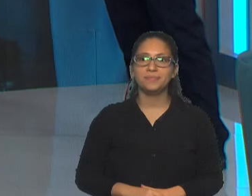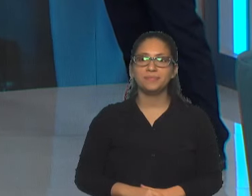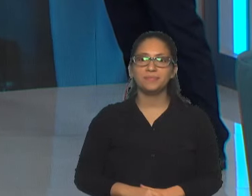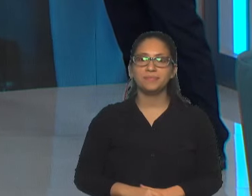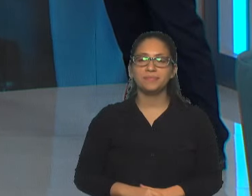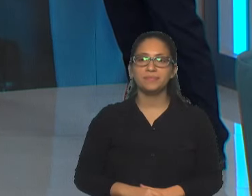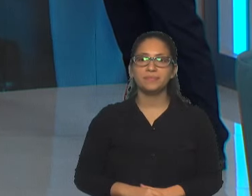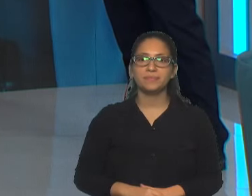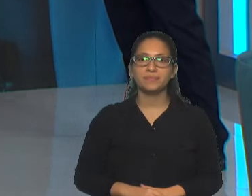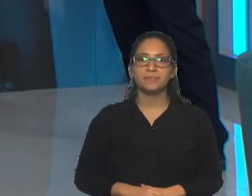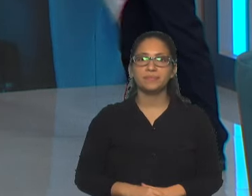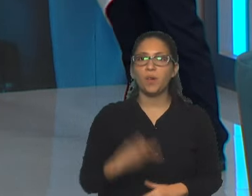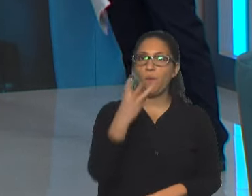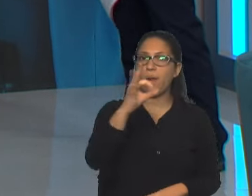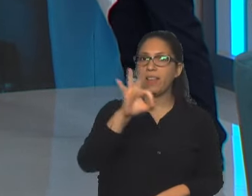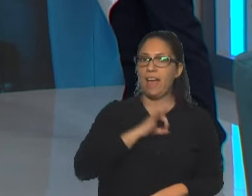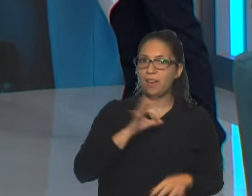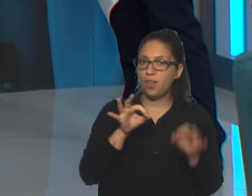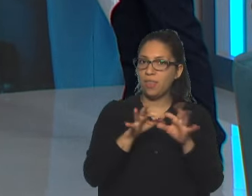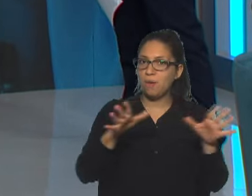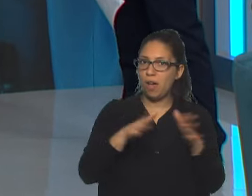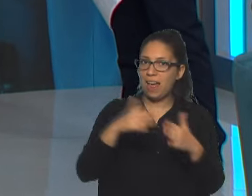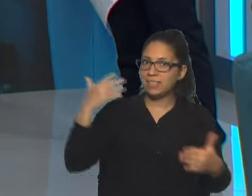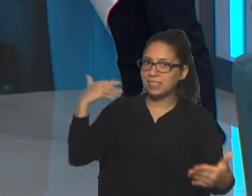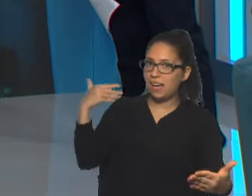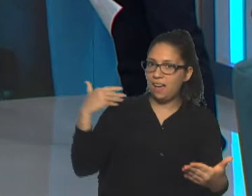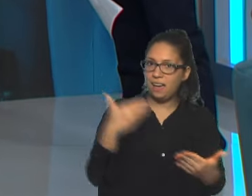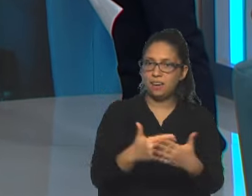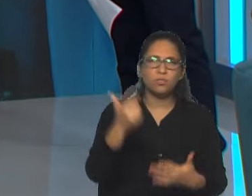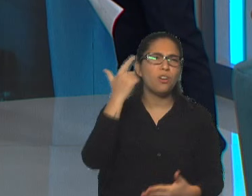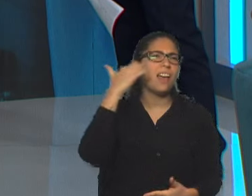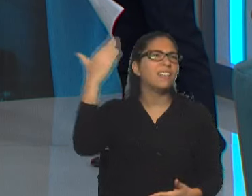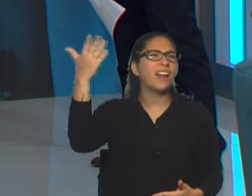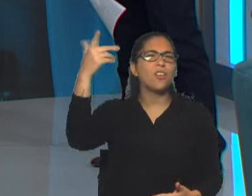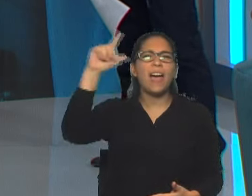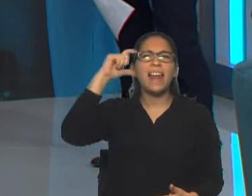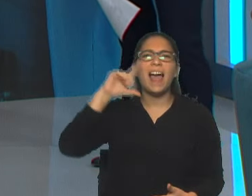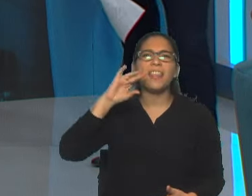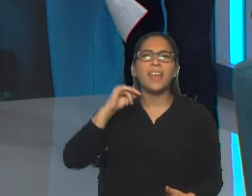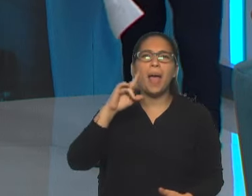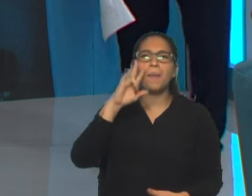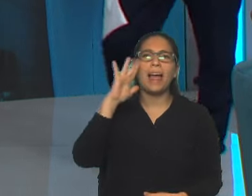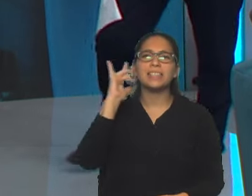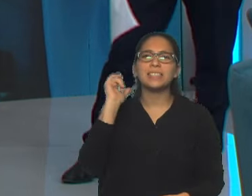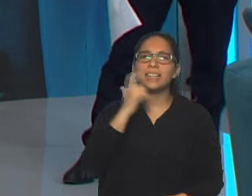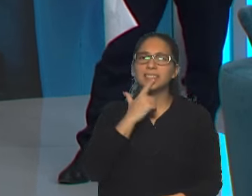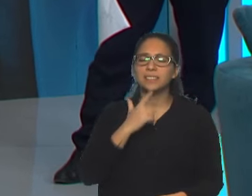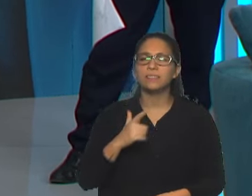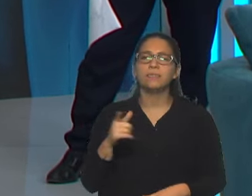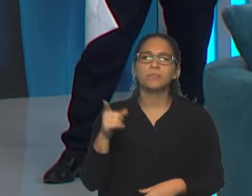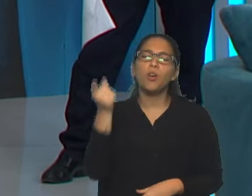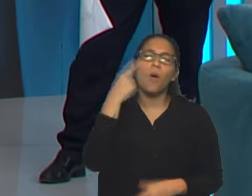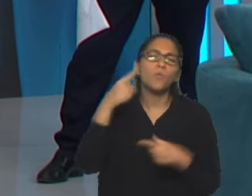En el medio. 40 años de democracia, como la extraño Eladia Blasquez. Pero, escuchá un